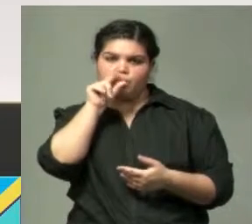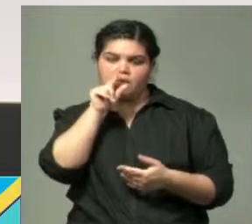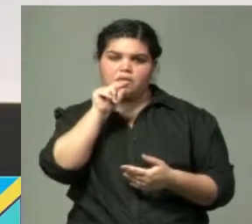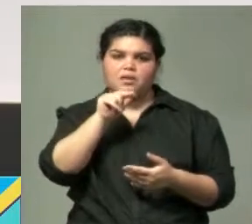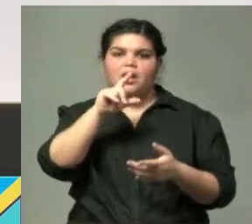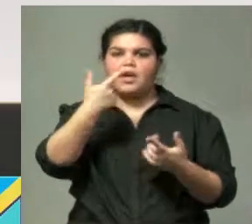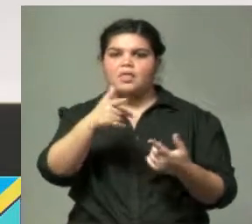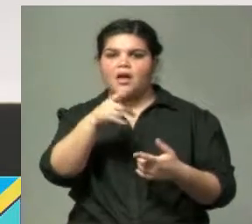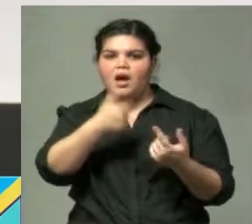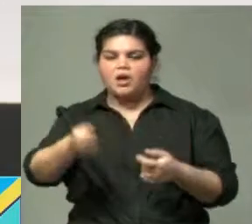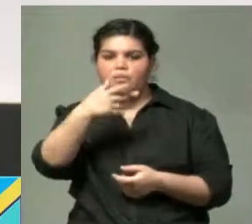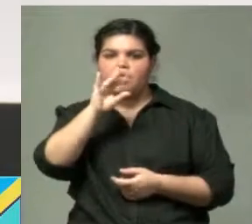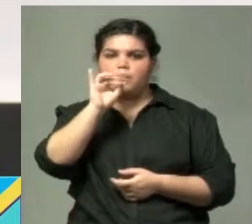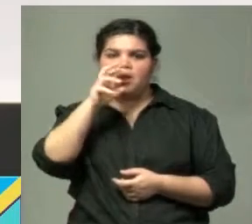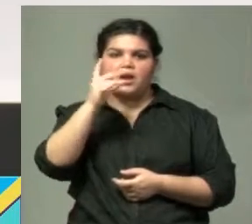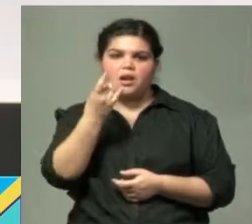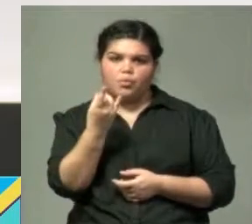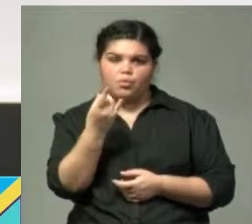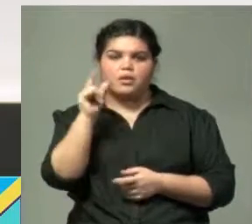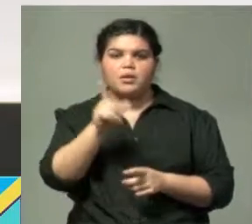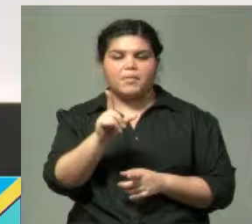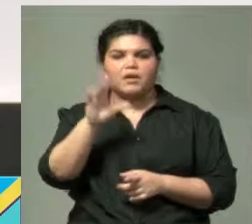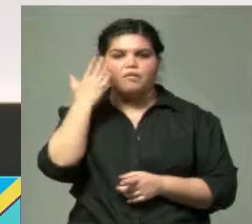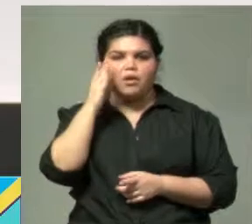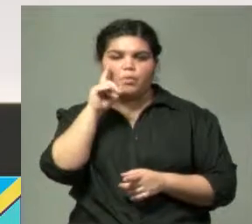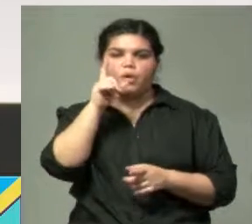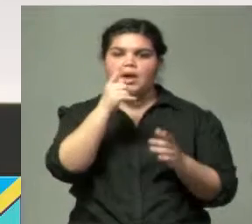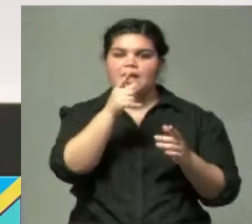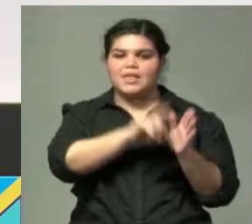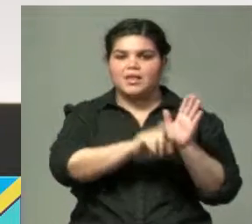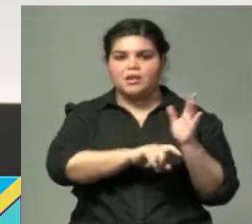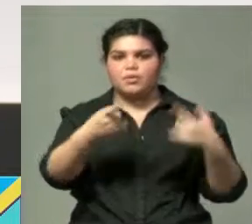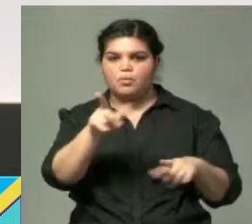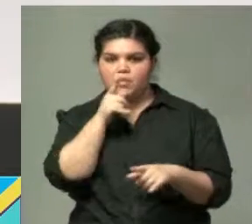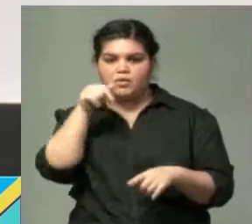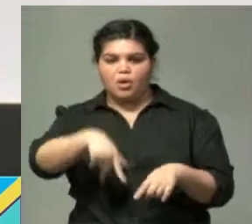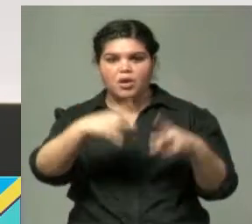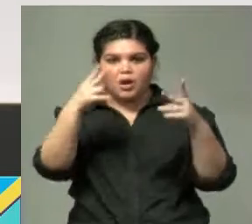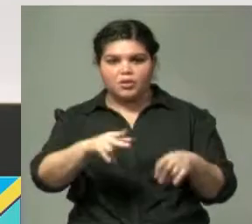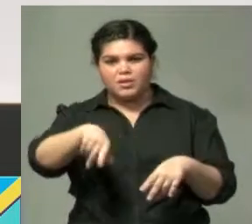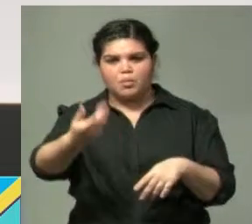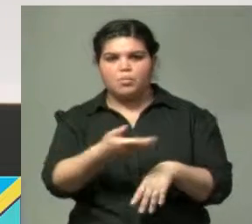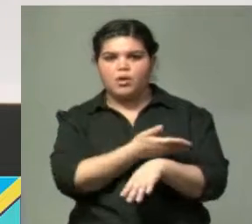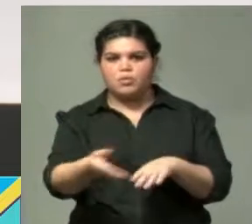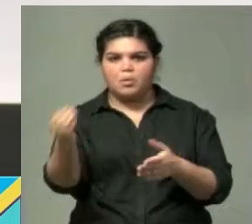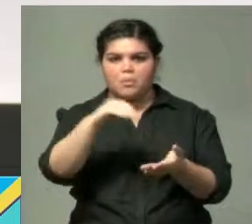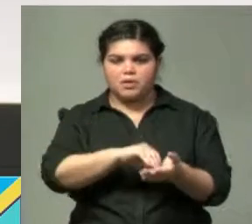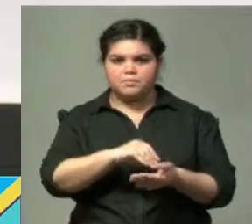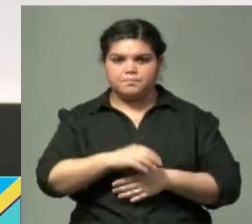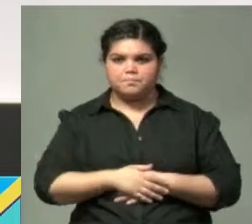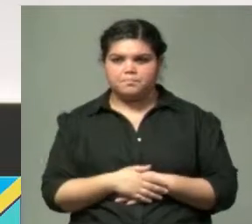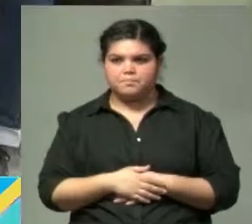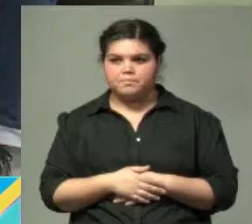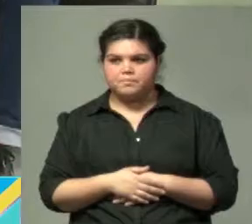en @dpsnalu y en Facebook y en Instagram como Distintos Parecidos. Vamos al corte y enseguida continuamos hablando de empleo aquí en